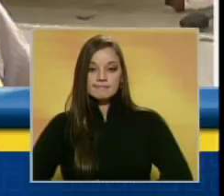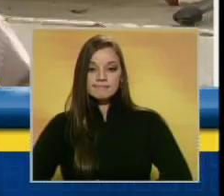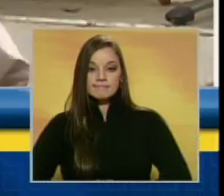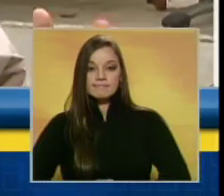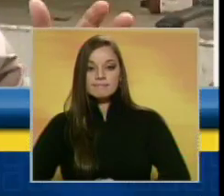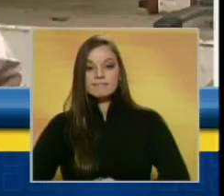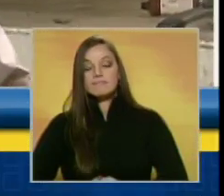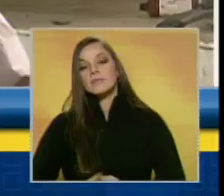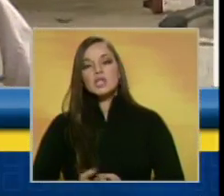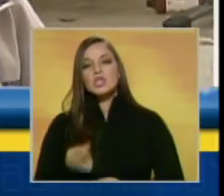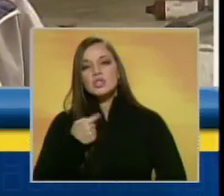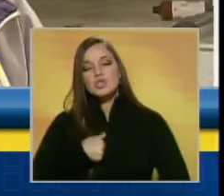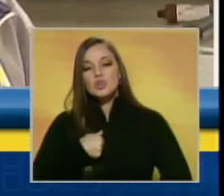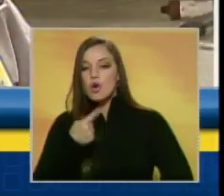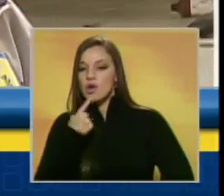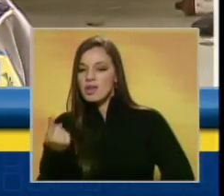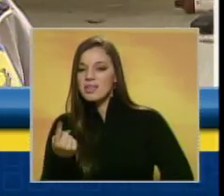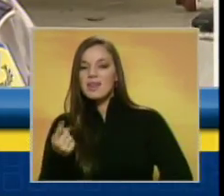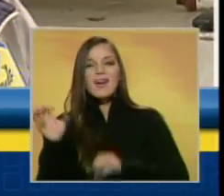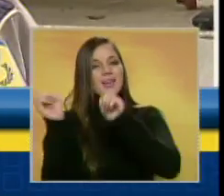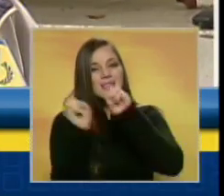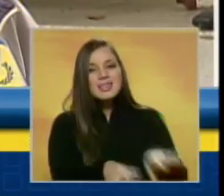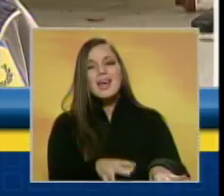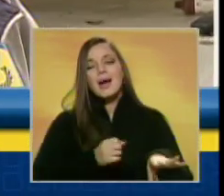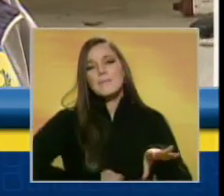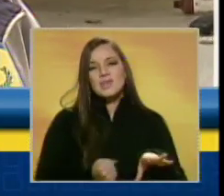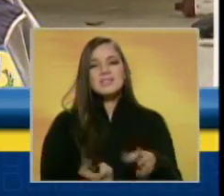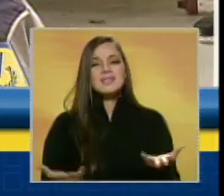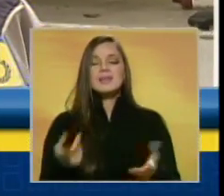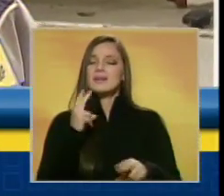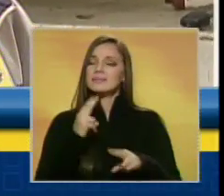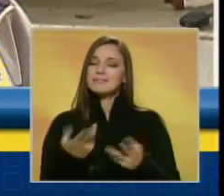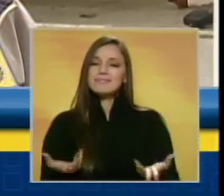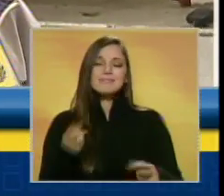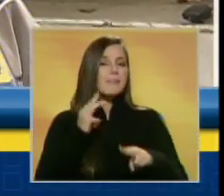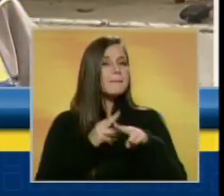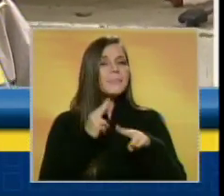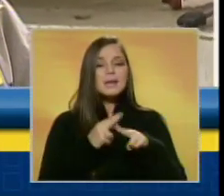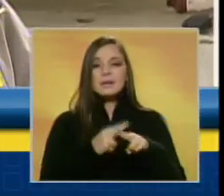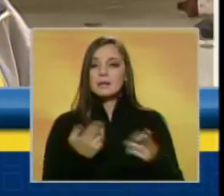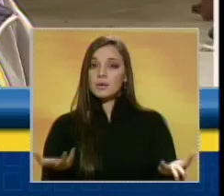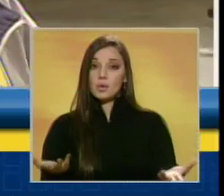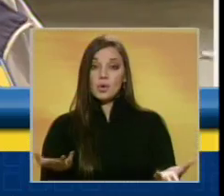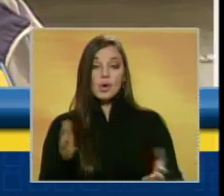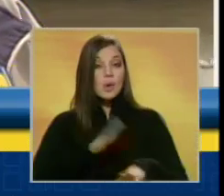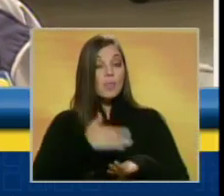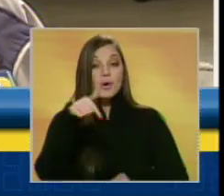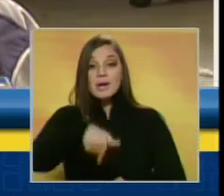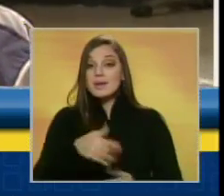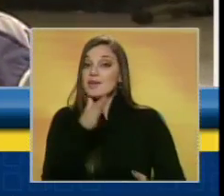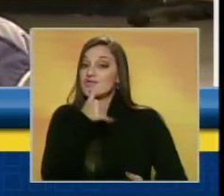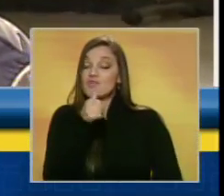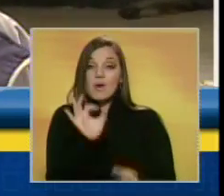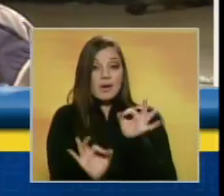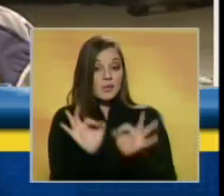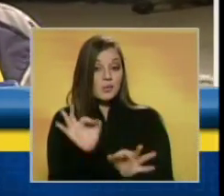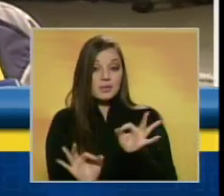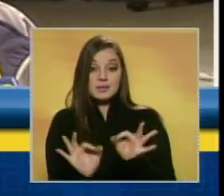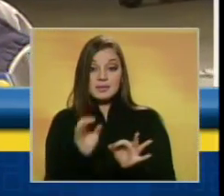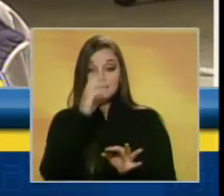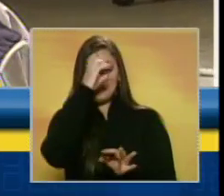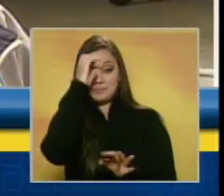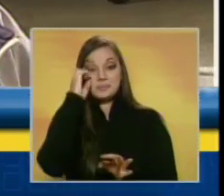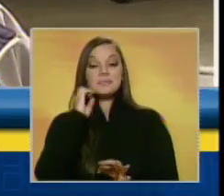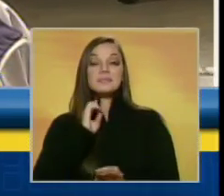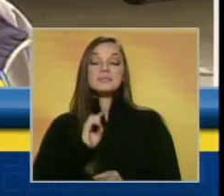le indiqué pues, que renunciara, que es un peligro porque hoy en día aquí no hay justicia, aquí